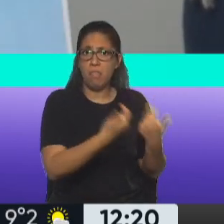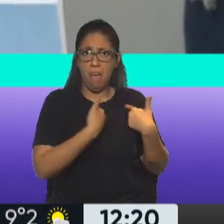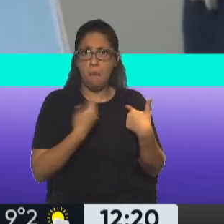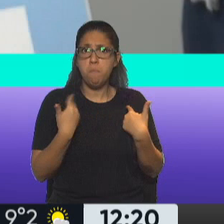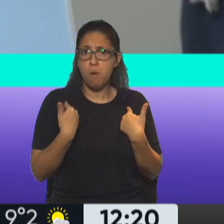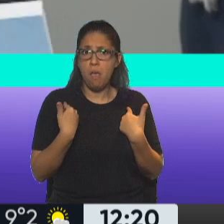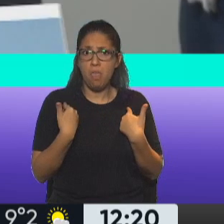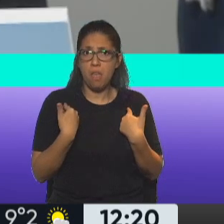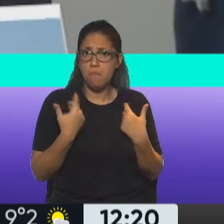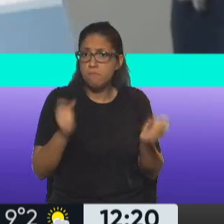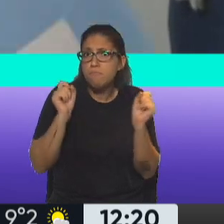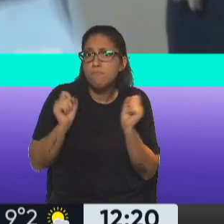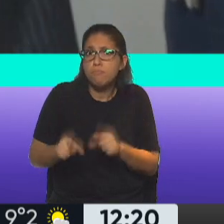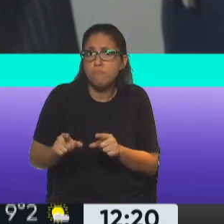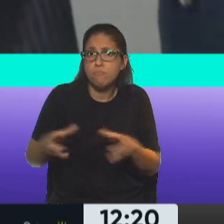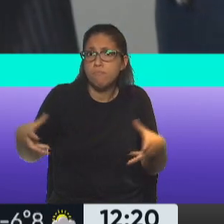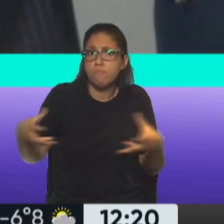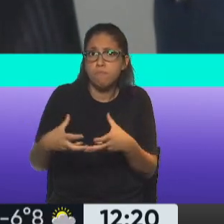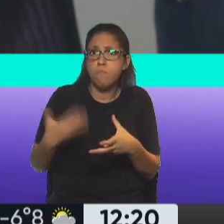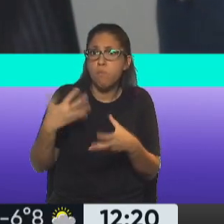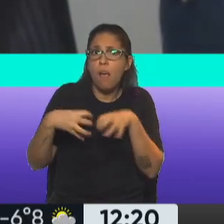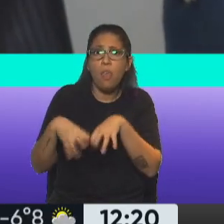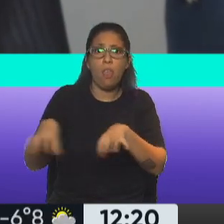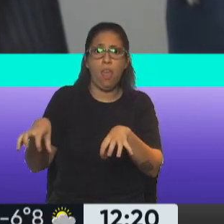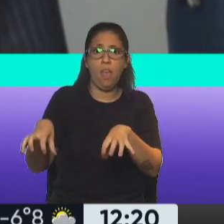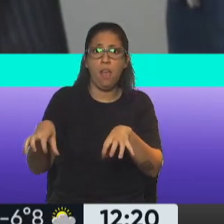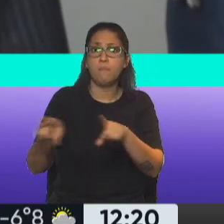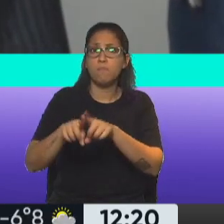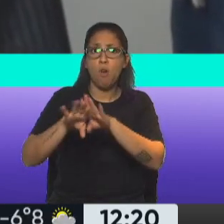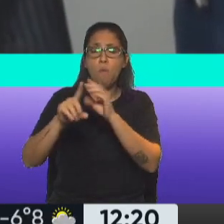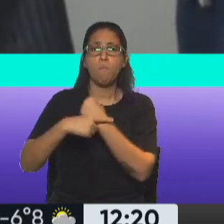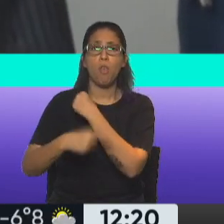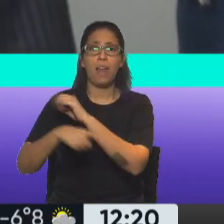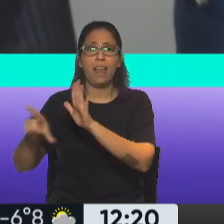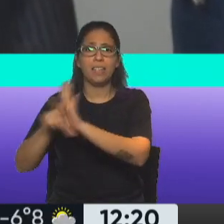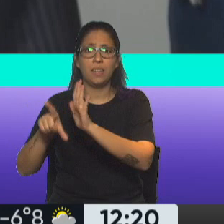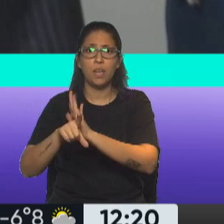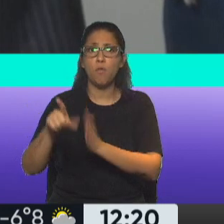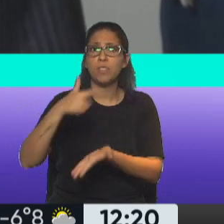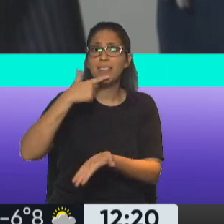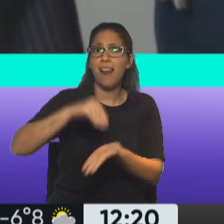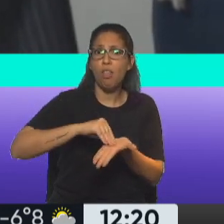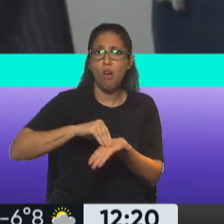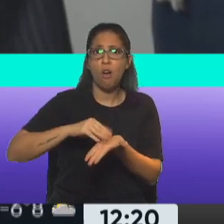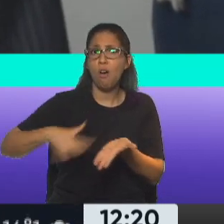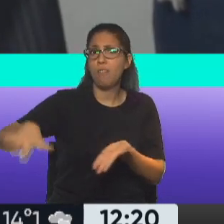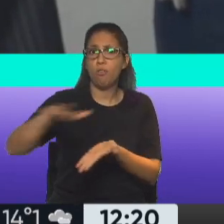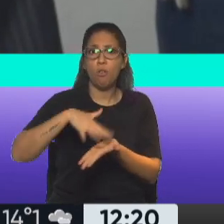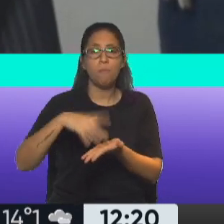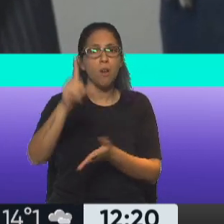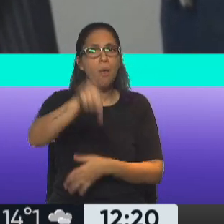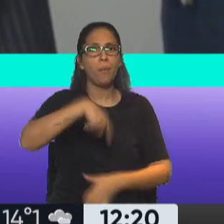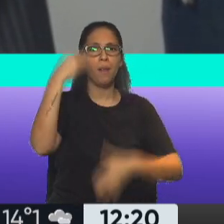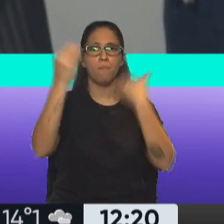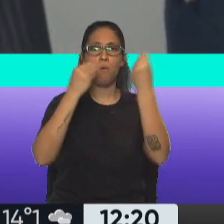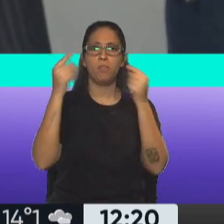Son facultades propias de este poder y del Poder Legislativo y de los senadores y las senadoras. Entonces, lo que es preocupante